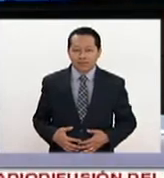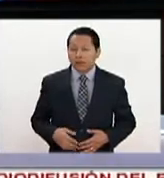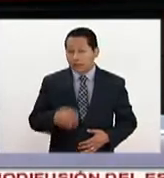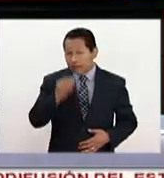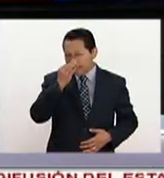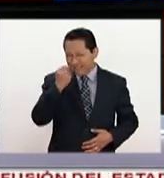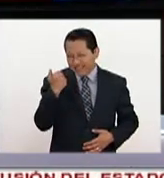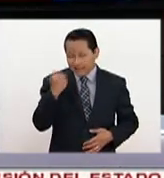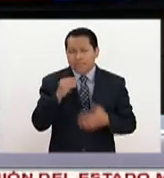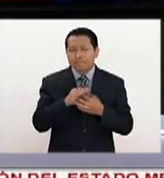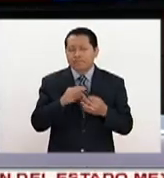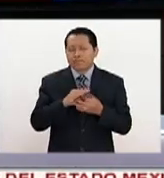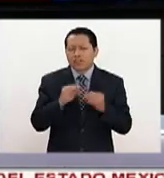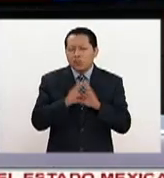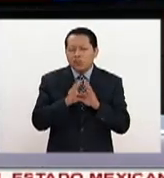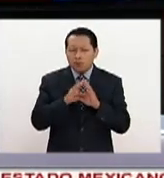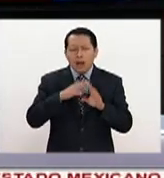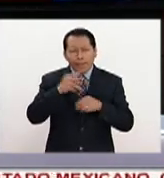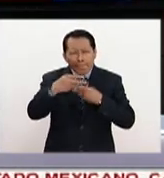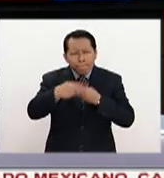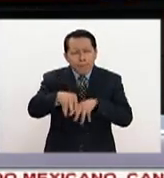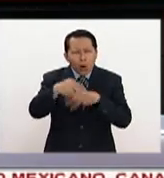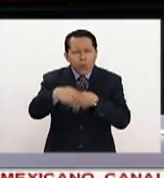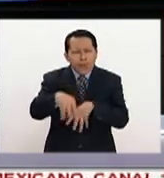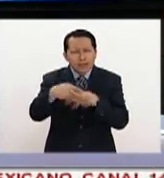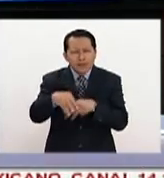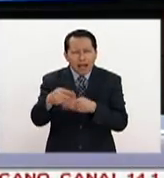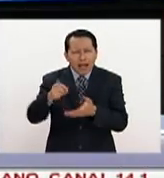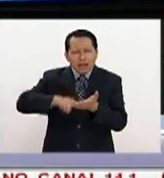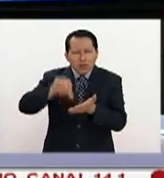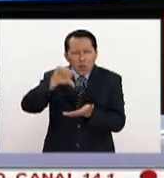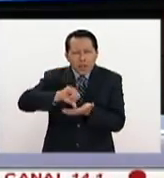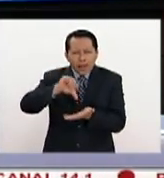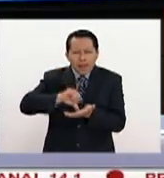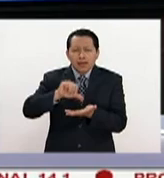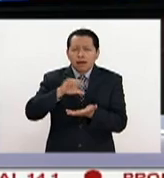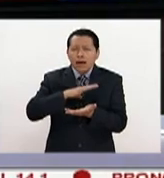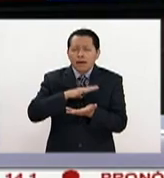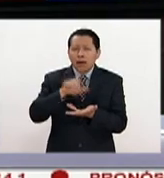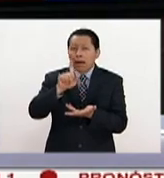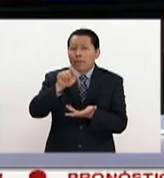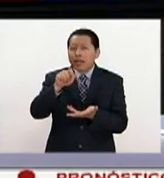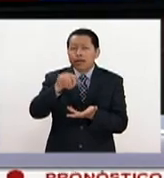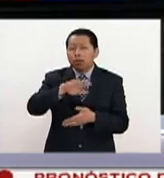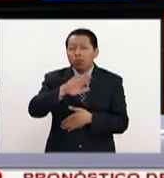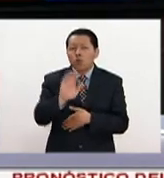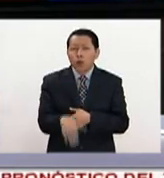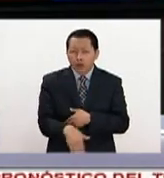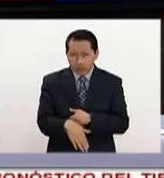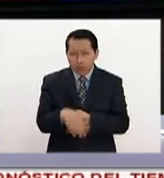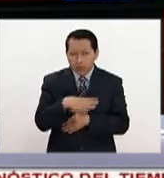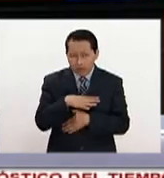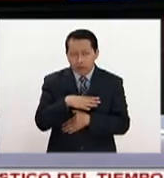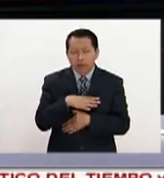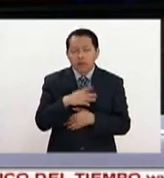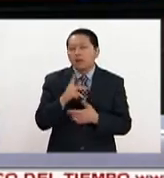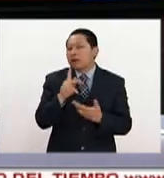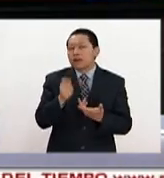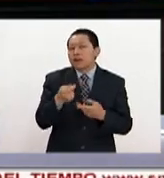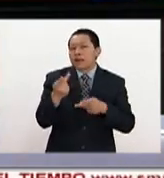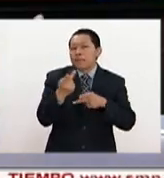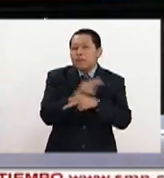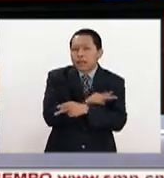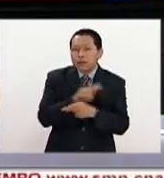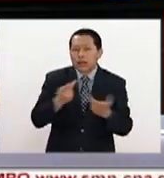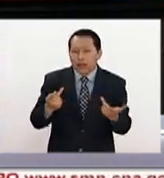Hace un momento le informamos de todas estas protestas que han sacudido a Irán y que han dejado más de 20 muertos. Para conocer qué es